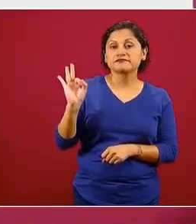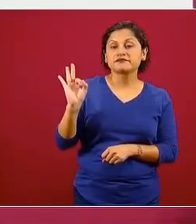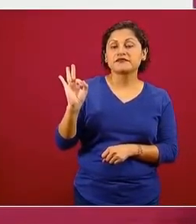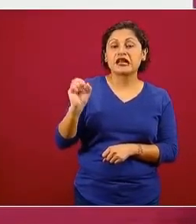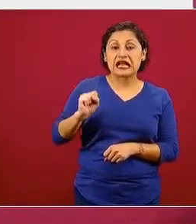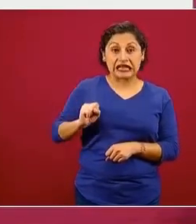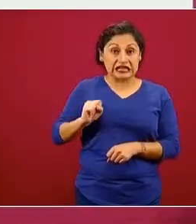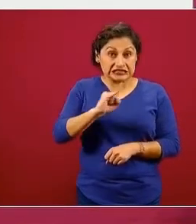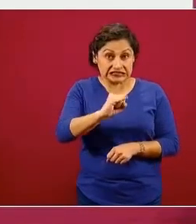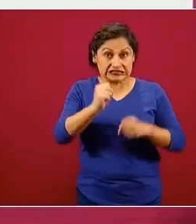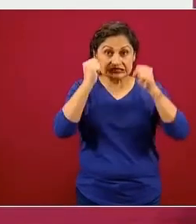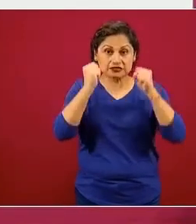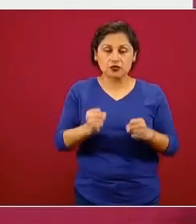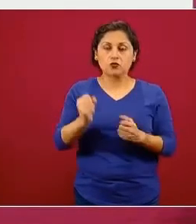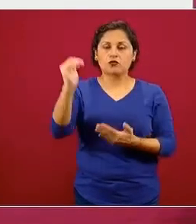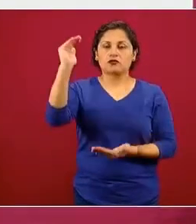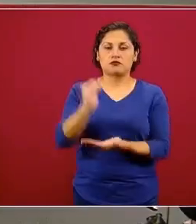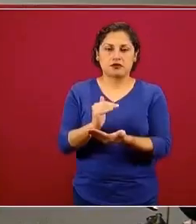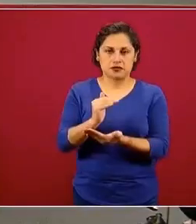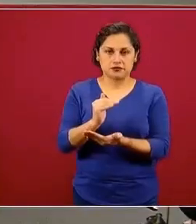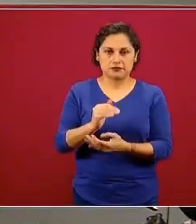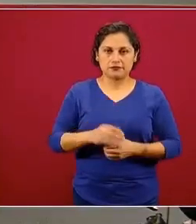que los estimados.